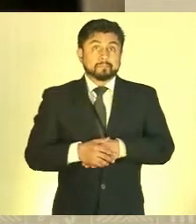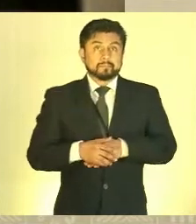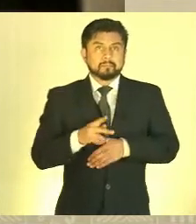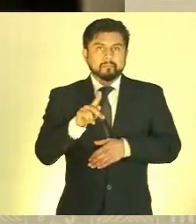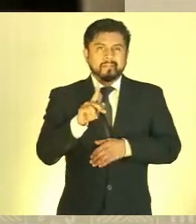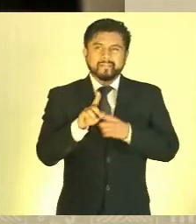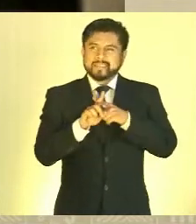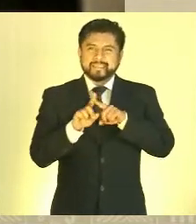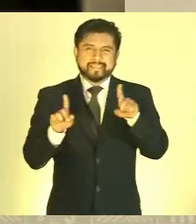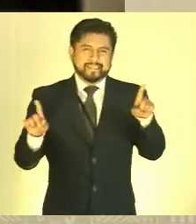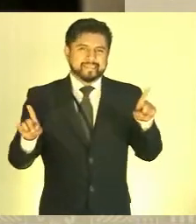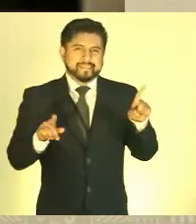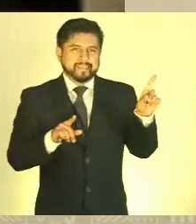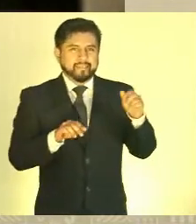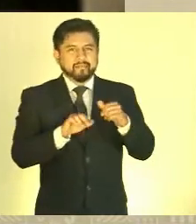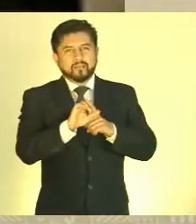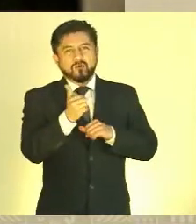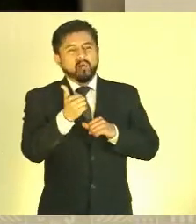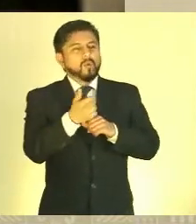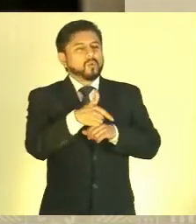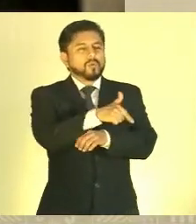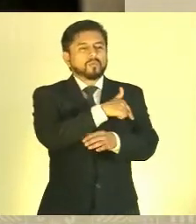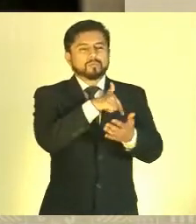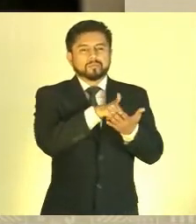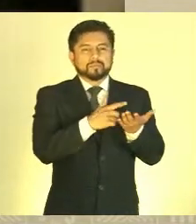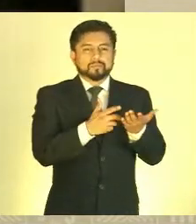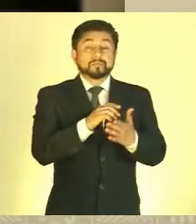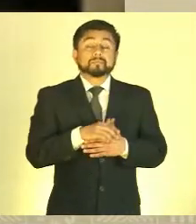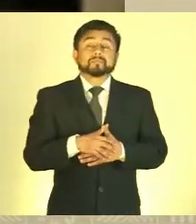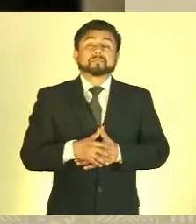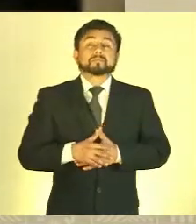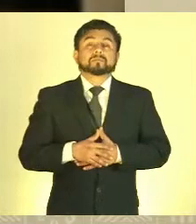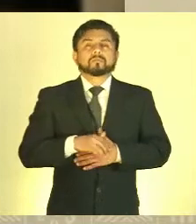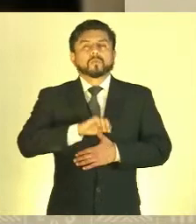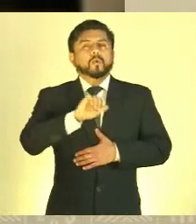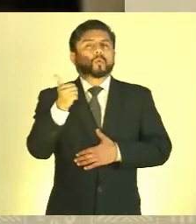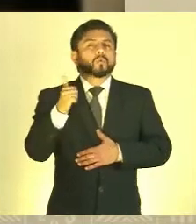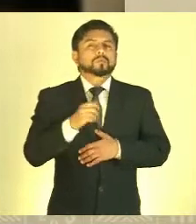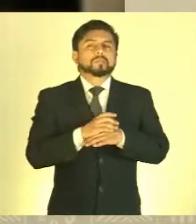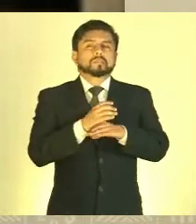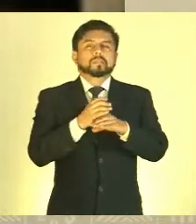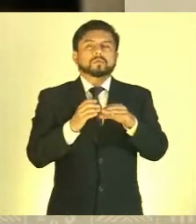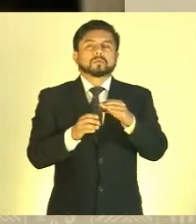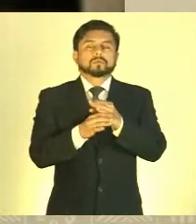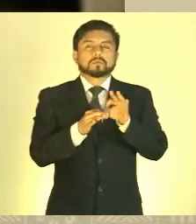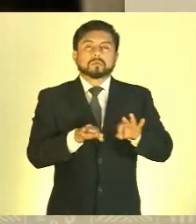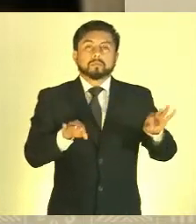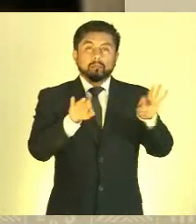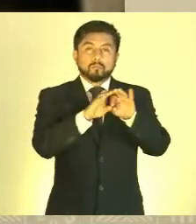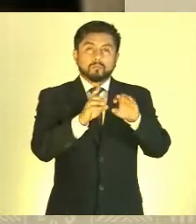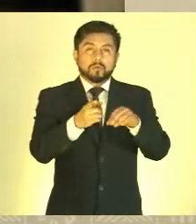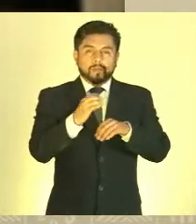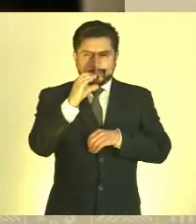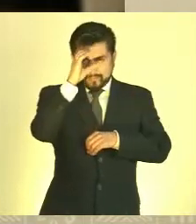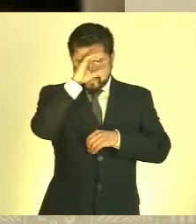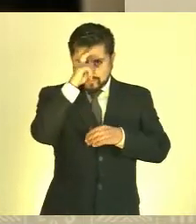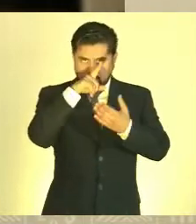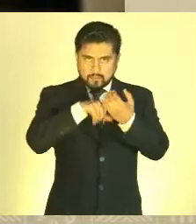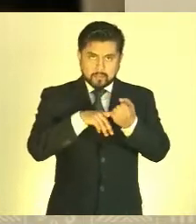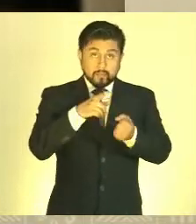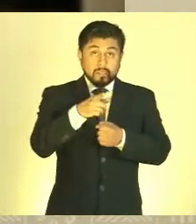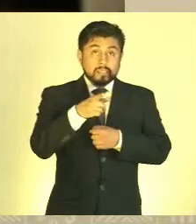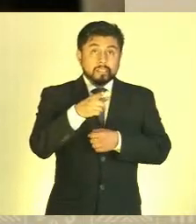de responsabilidad en la sociedad. Y además hay otra cosa importante en la ciencia. En la ciencia la